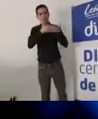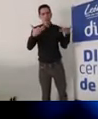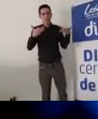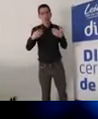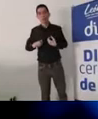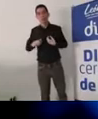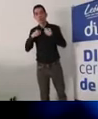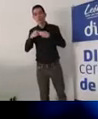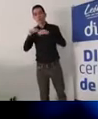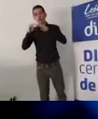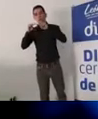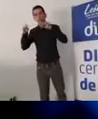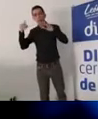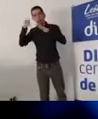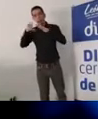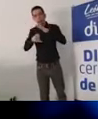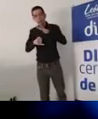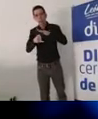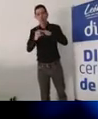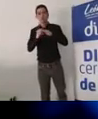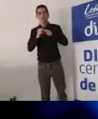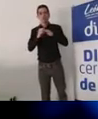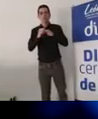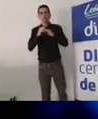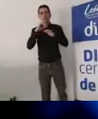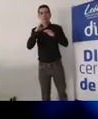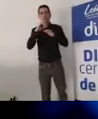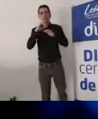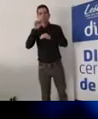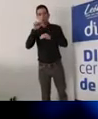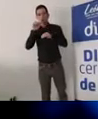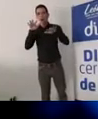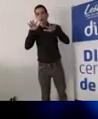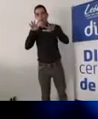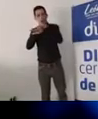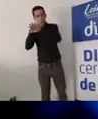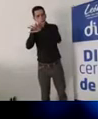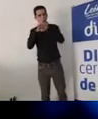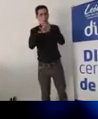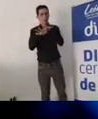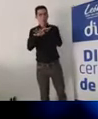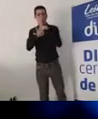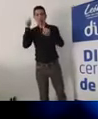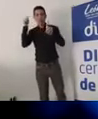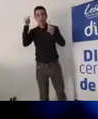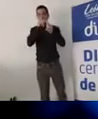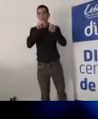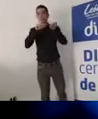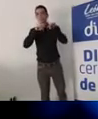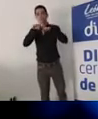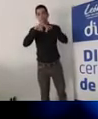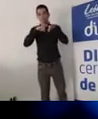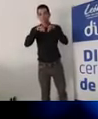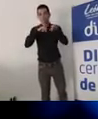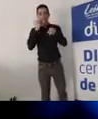y la ciudadanía, cómo se organiza alrededor de esta causa del siglo XXI, que es la supervivencia y luchar contra estos efectos del cambio